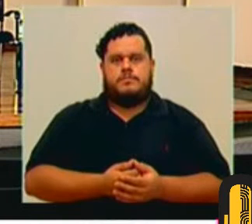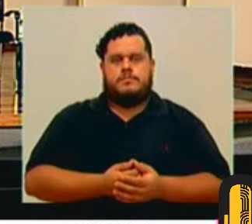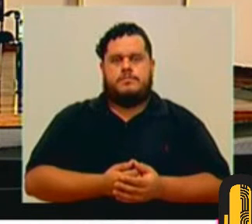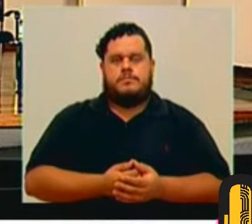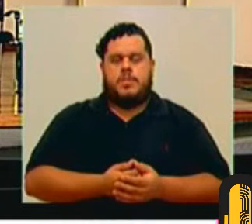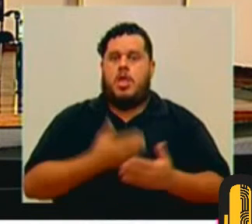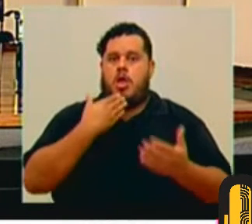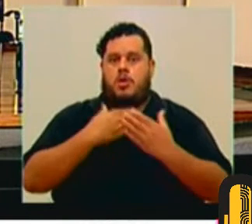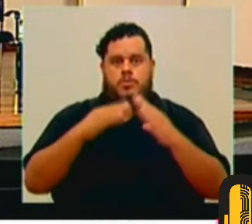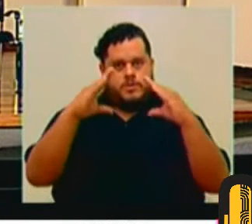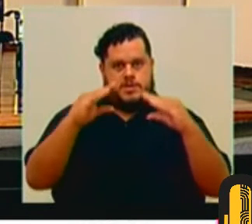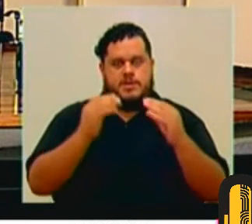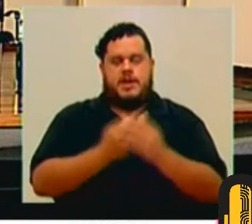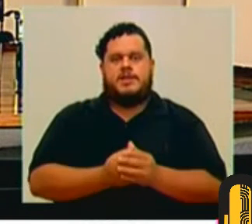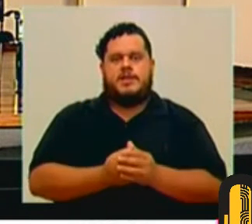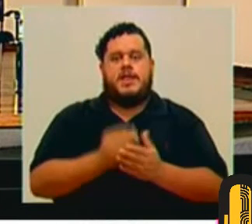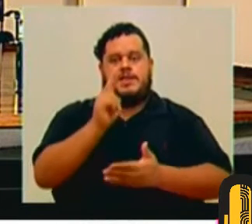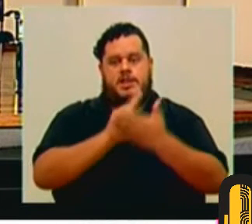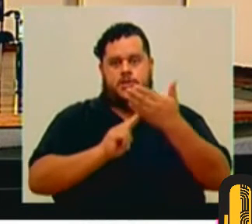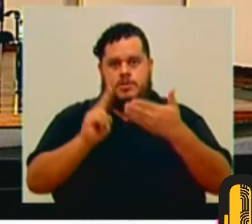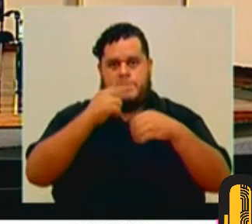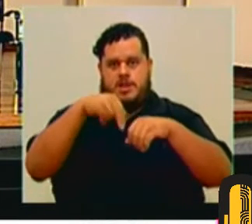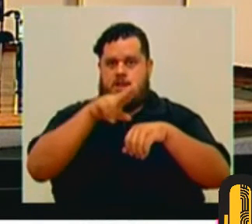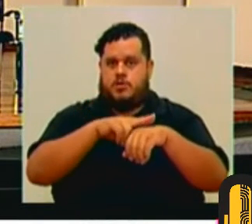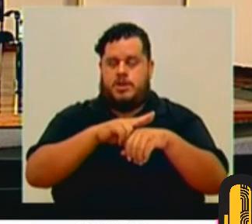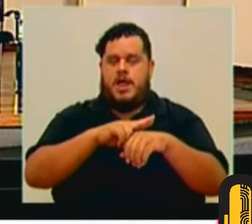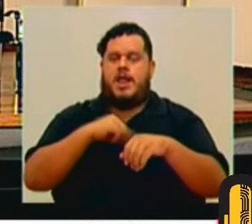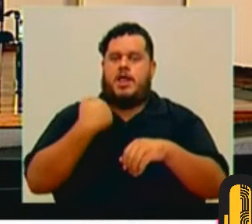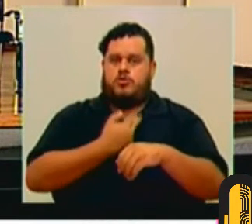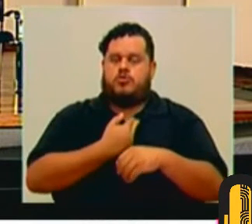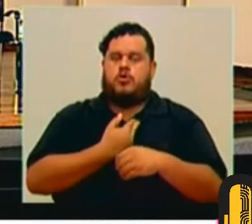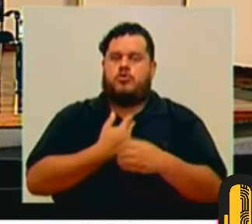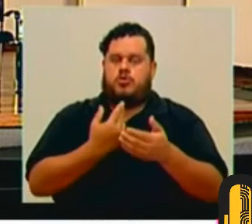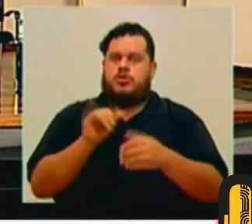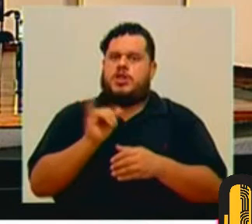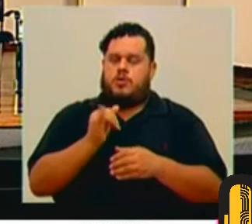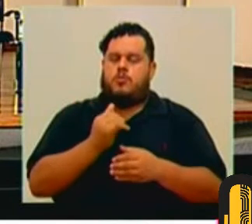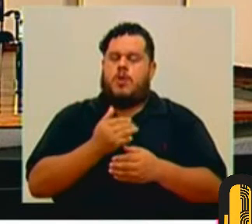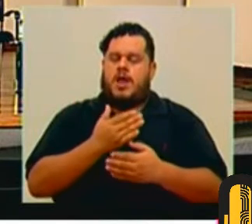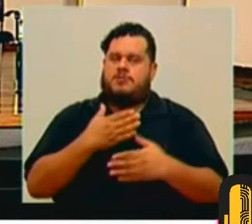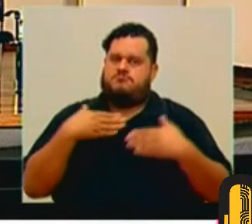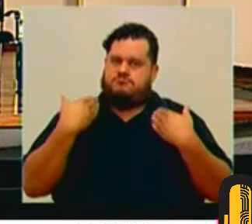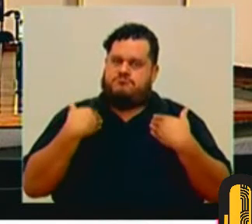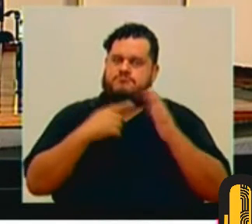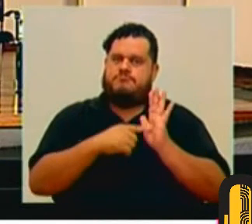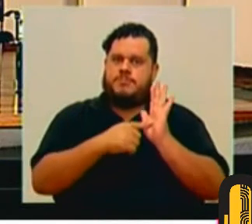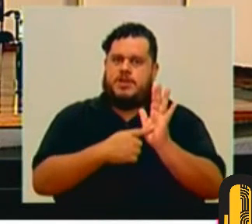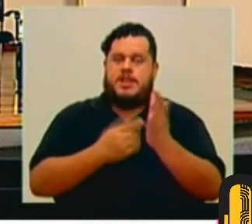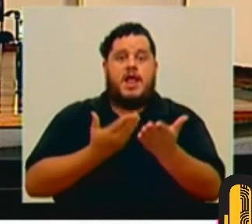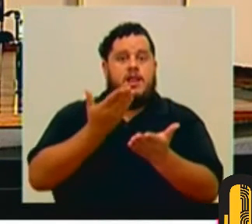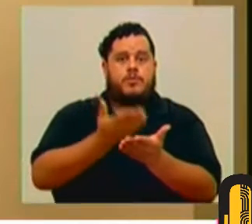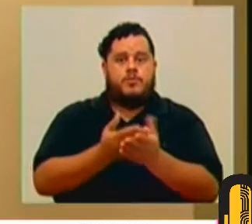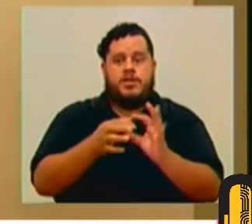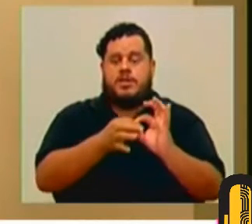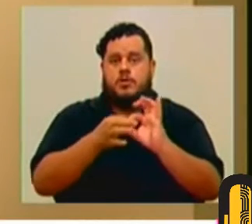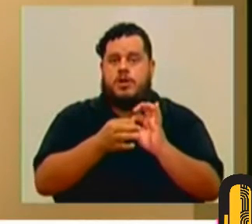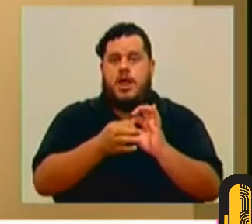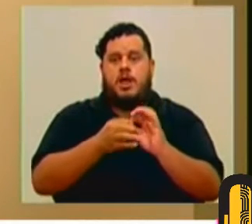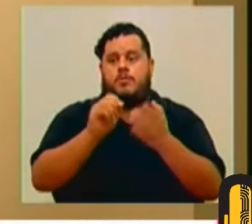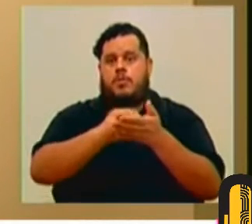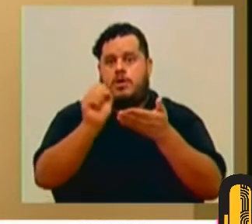Muy buenas tardes. Desde la Universidad Nacional nos complace presentar también la propuesta coordinada por la Escuela de Psicología